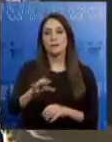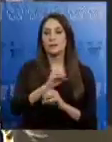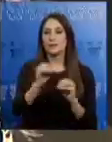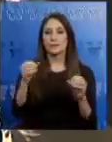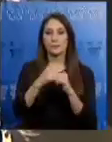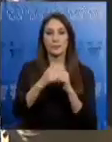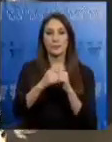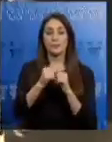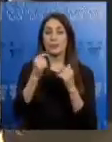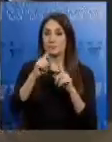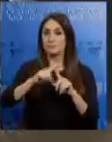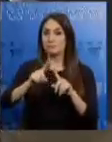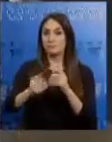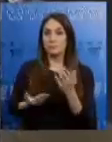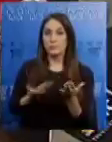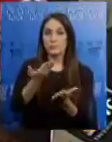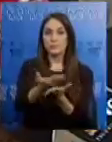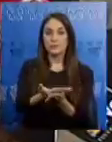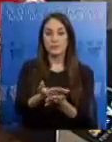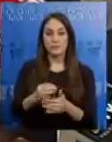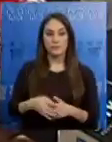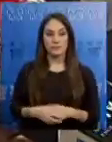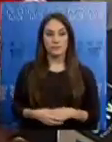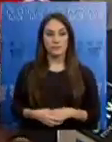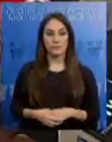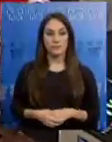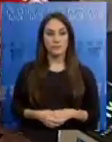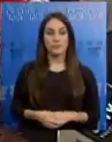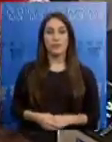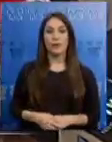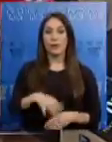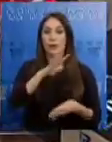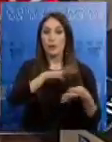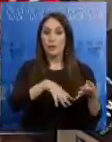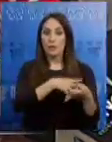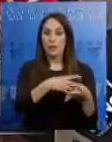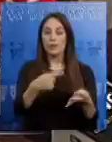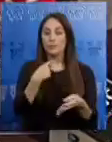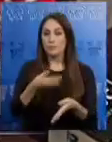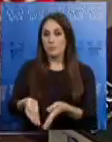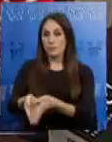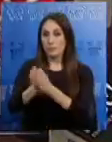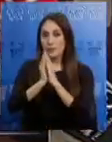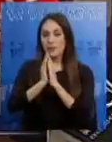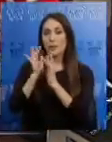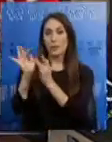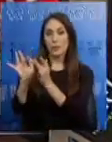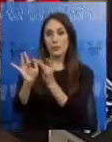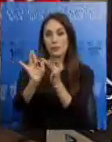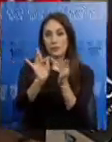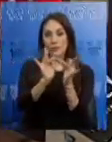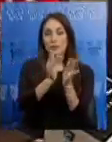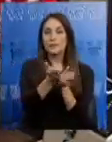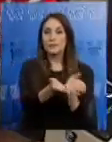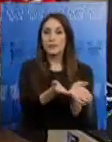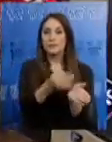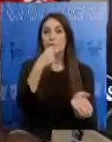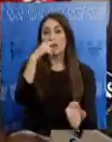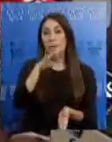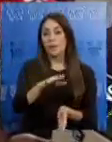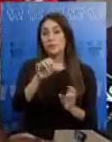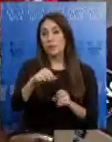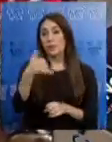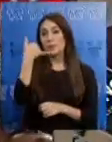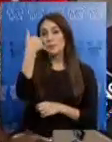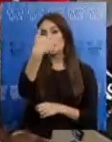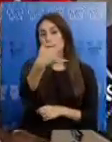varias propuestas, aseguraron las autoridades. En horario pedimos a la ciudadanía que por favor se comuniquen también con el servicio de gas, que puedan